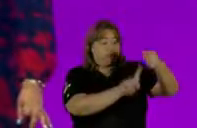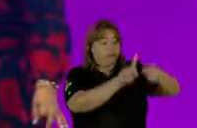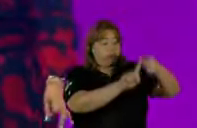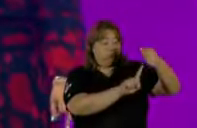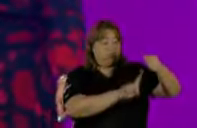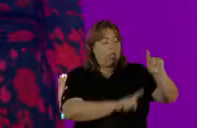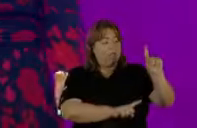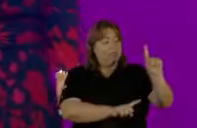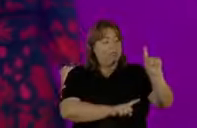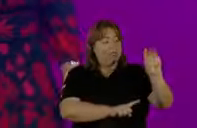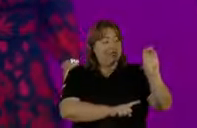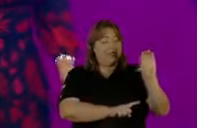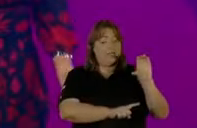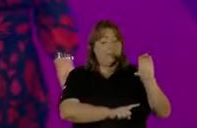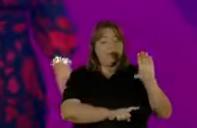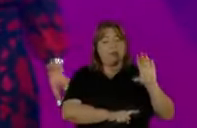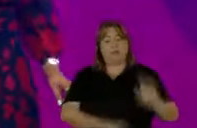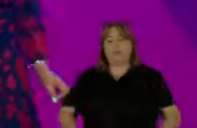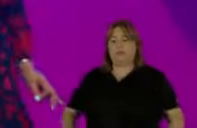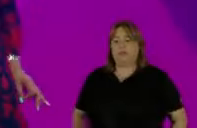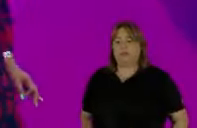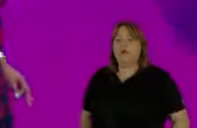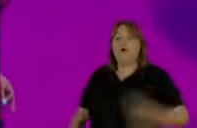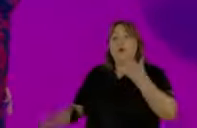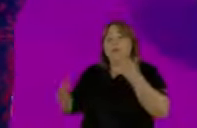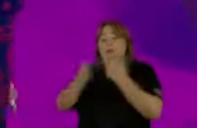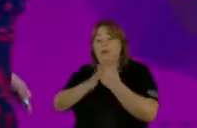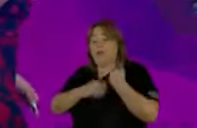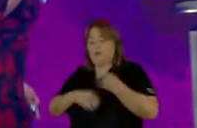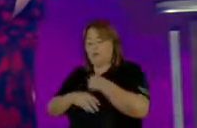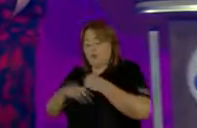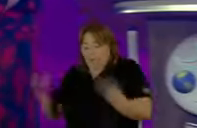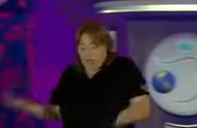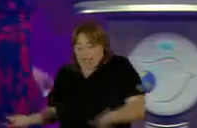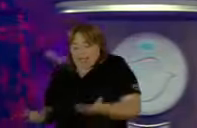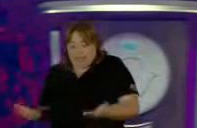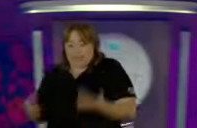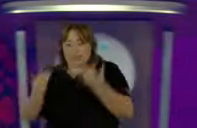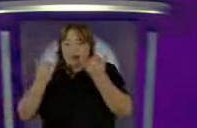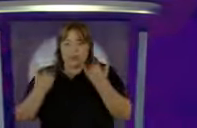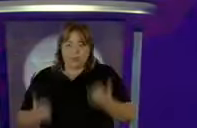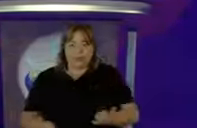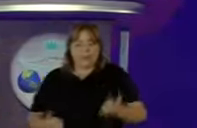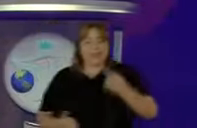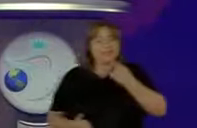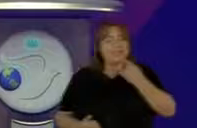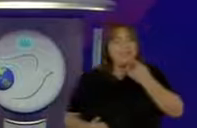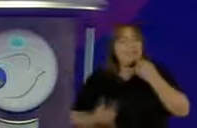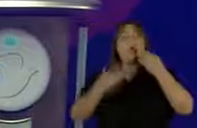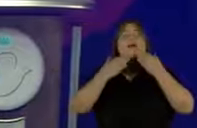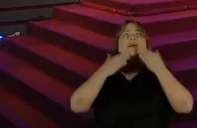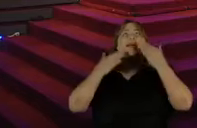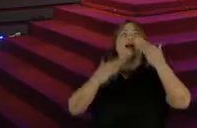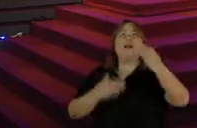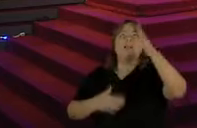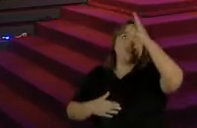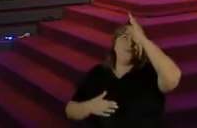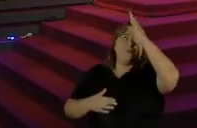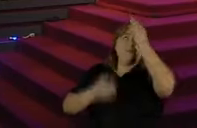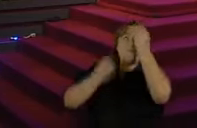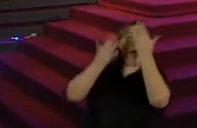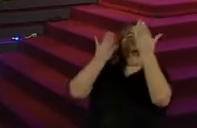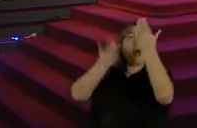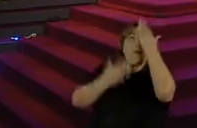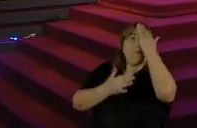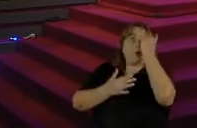bueno estar en la casa del Señor hoy. Qué bueno es estar en la casa del Señor. Y damos gracias al Padre por sus bendiciones.